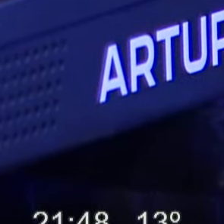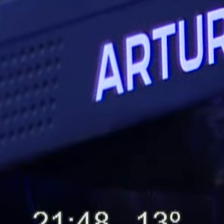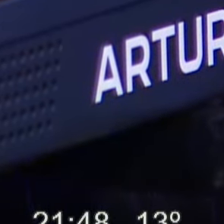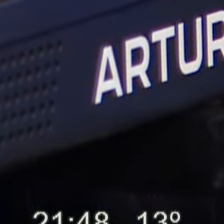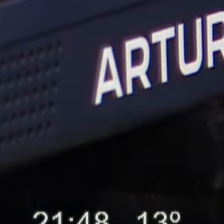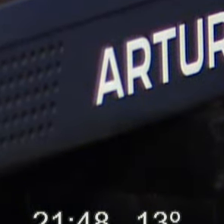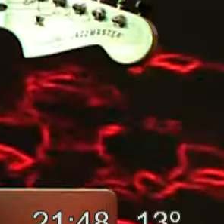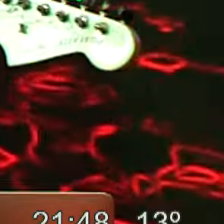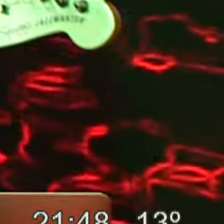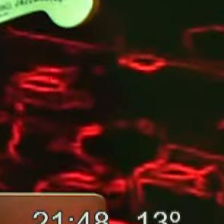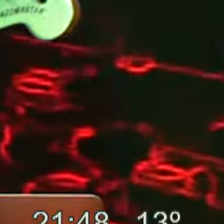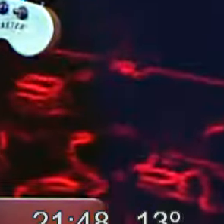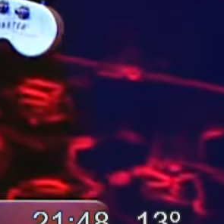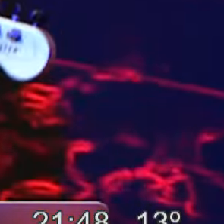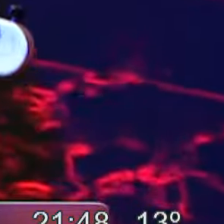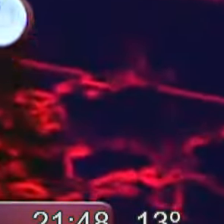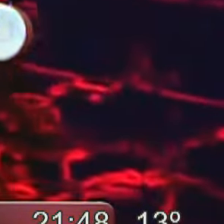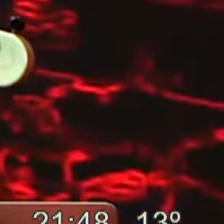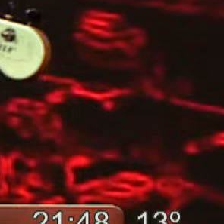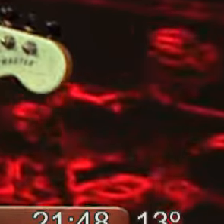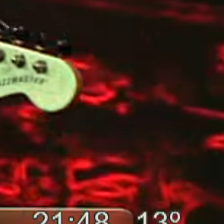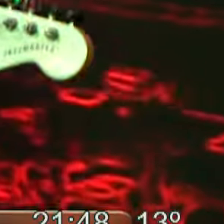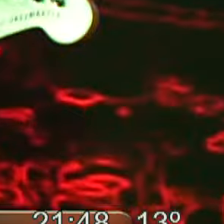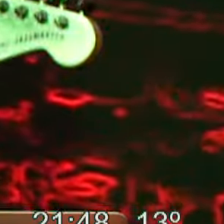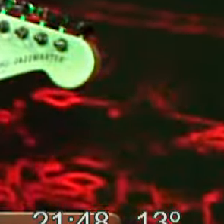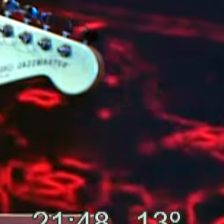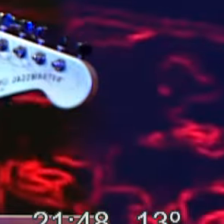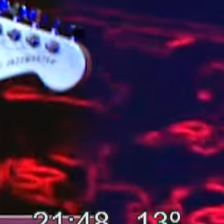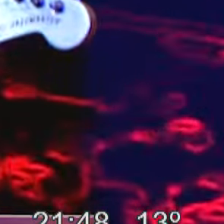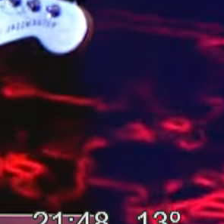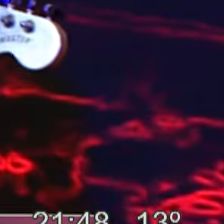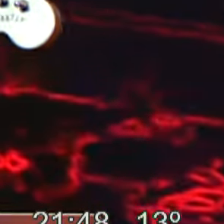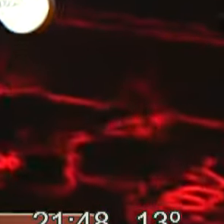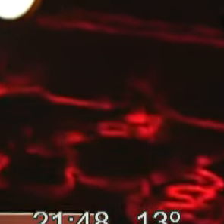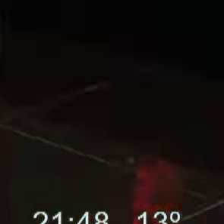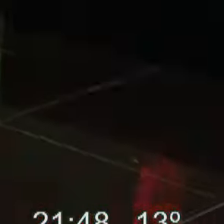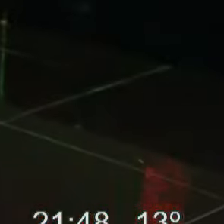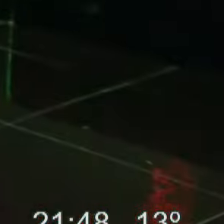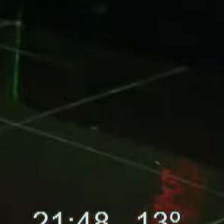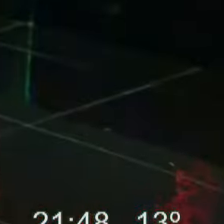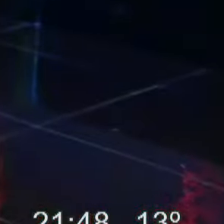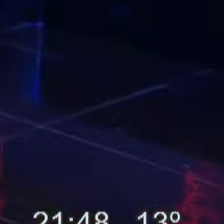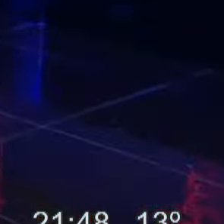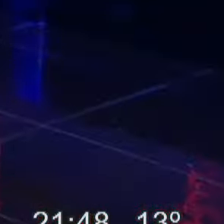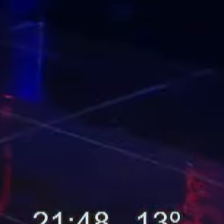Thank you.